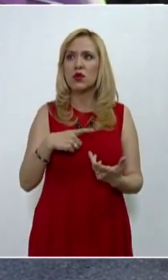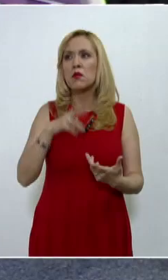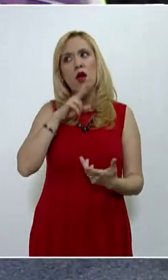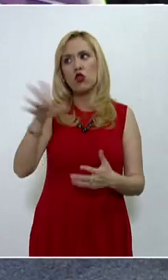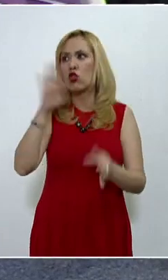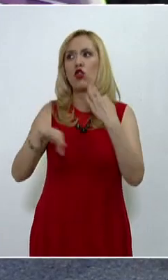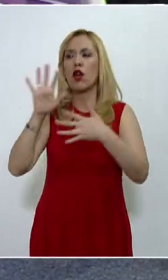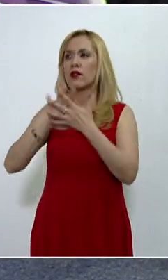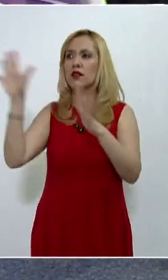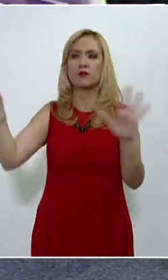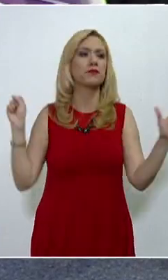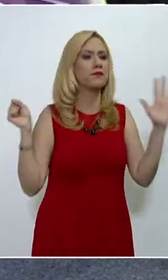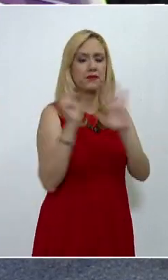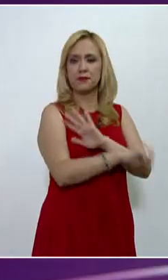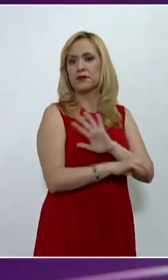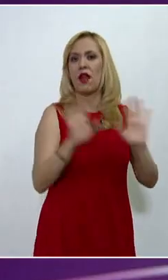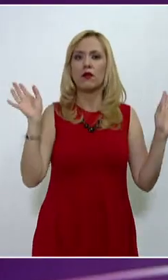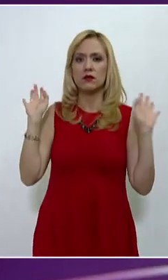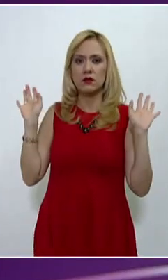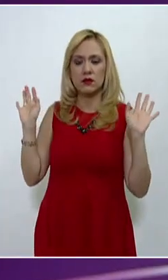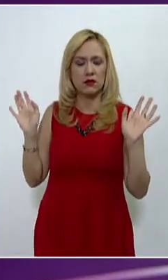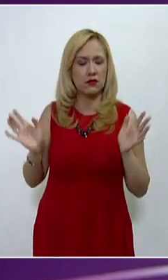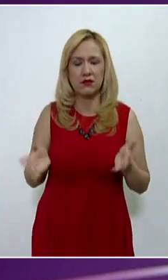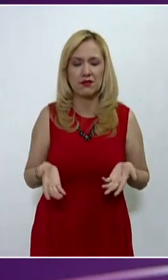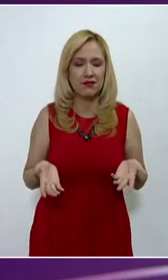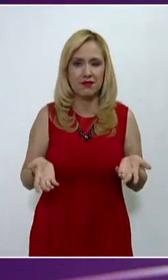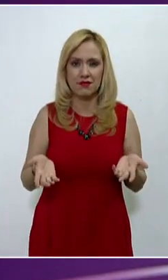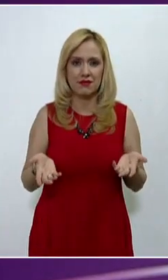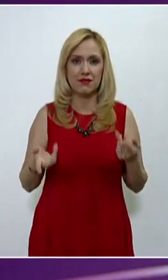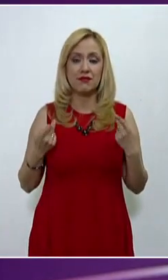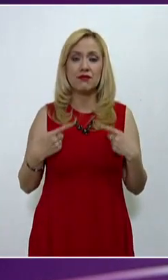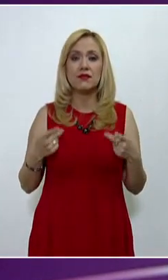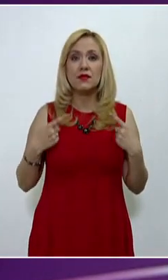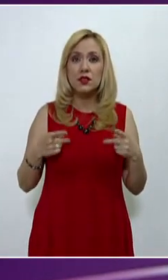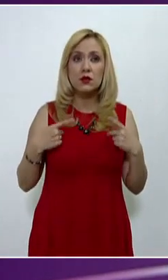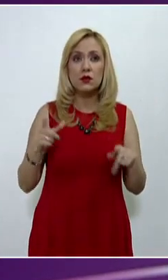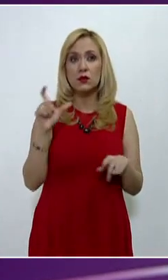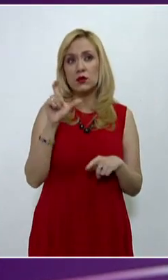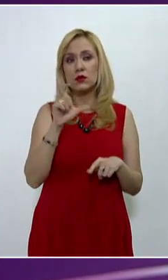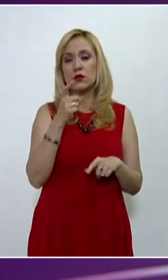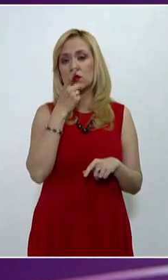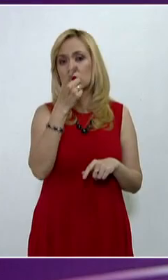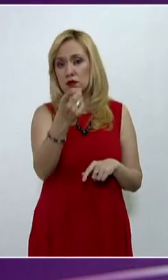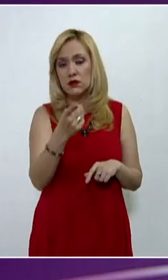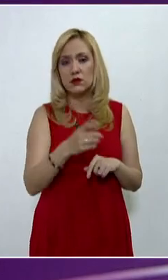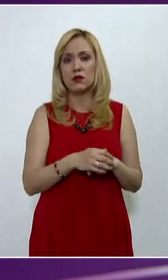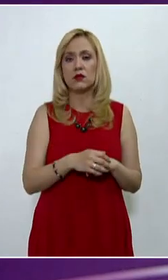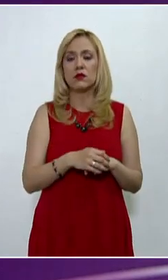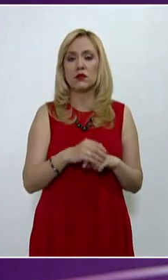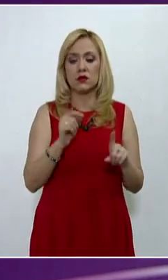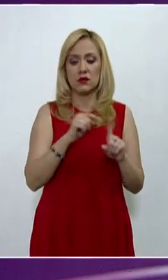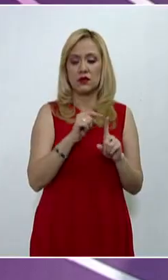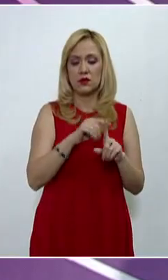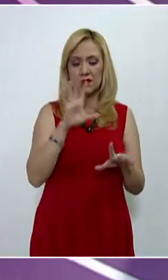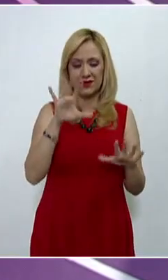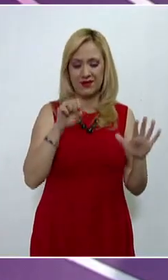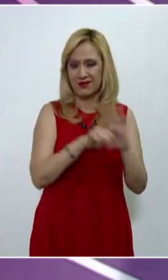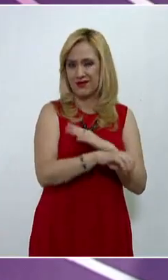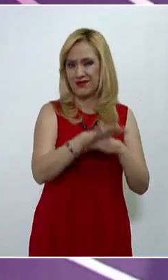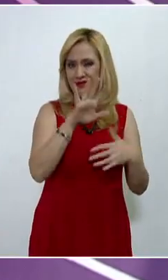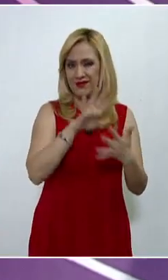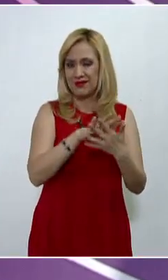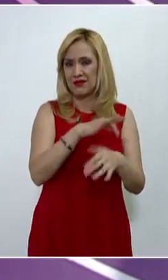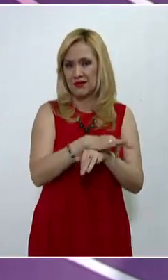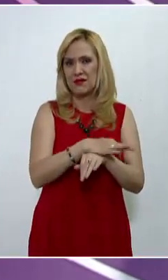¿no? Pero siempre cuando las personas, hacen comentarios acerca de que estas medidas como la prisión preventiva